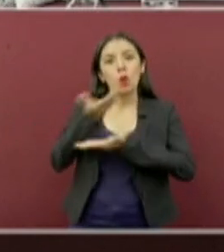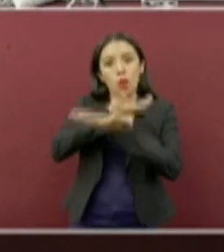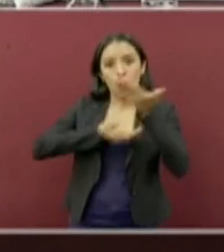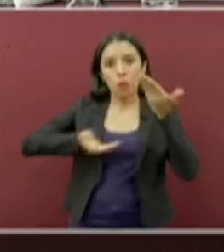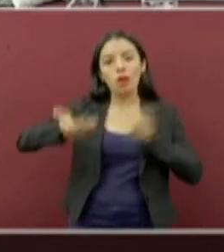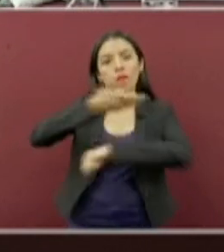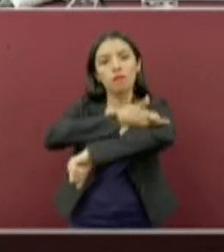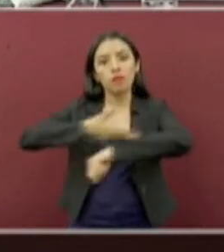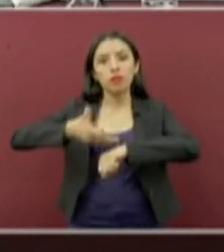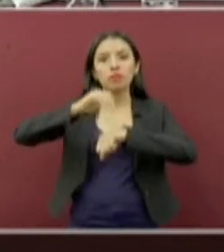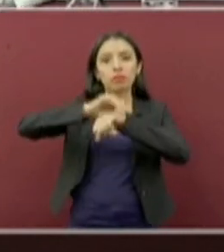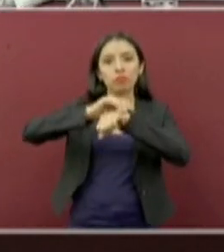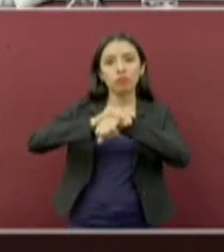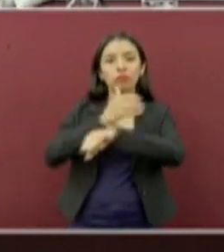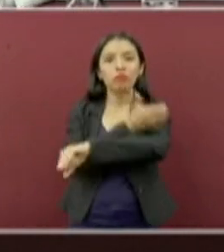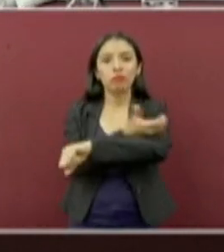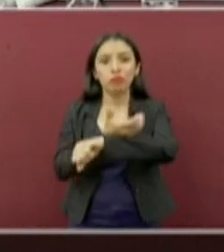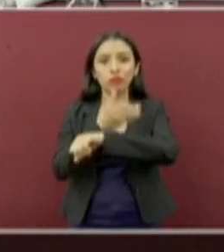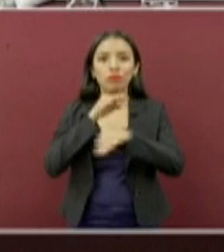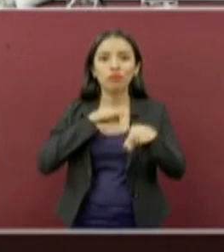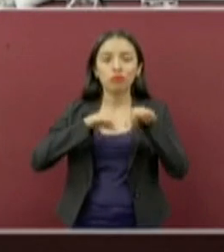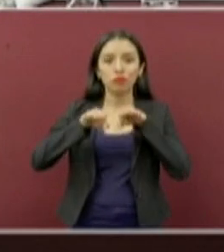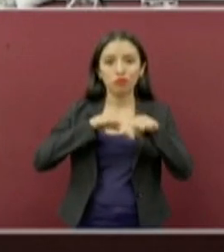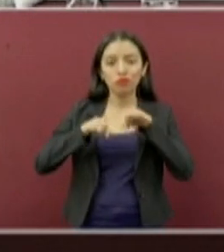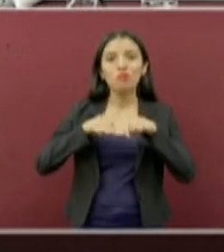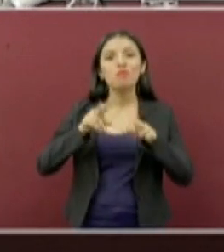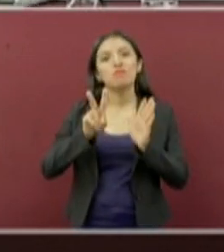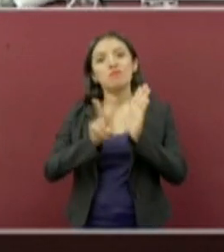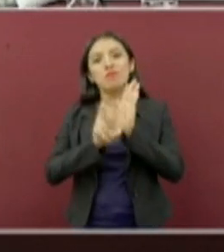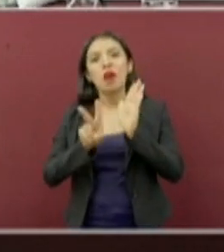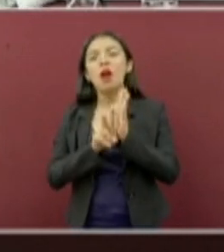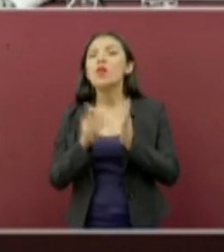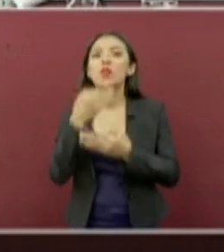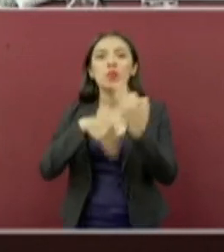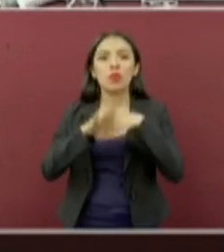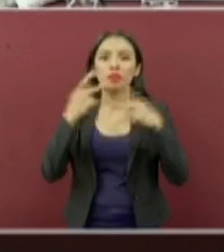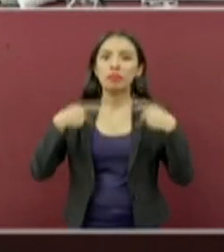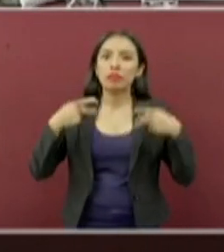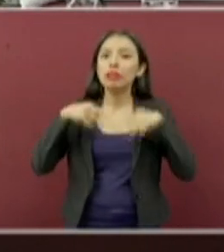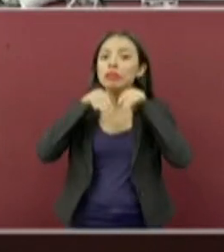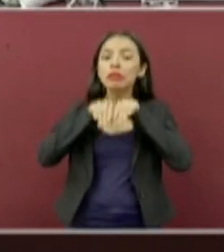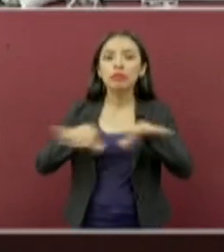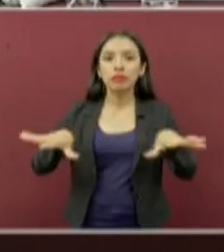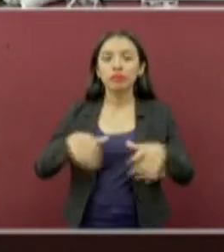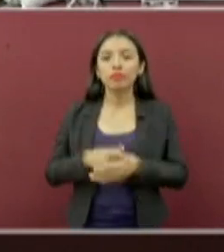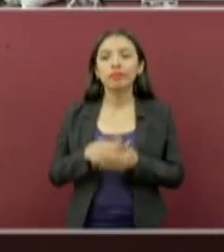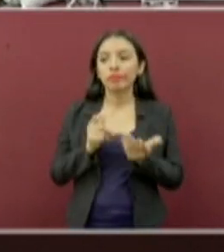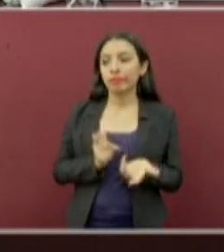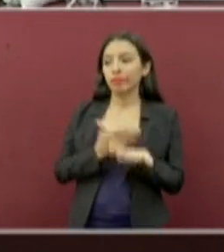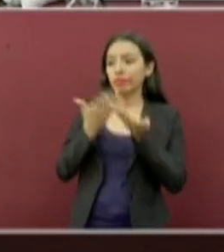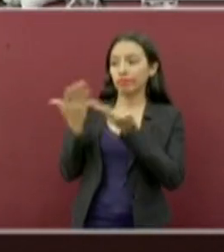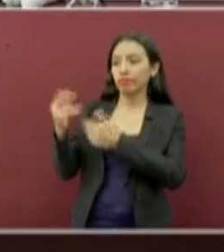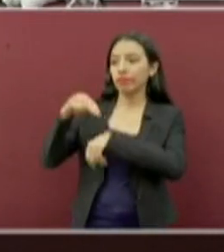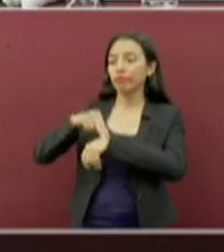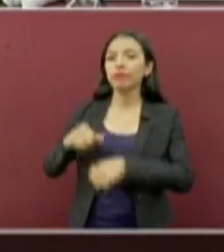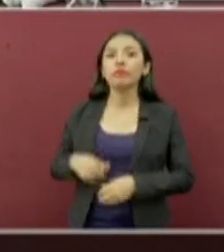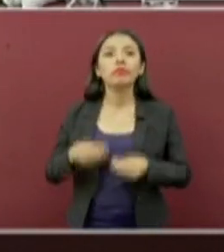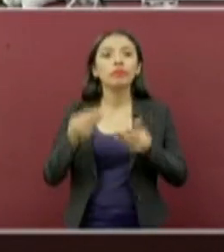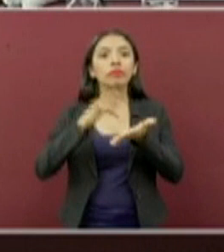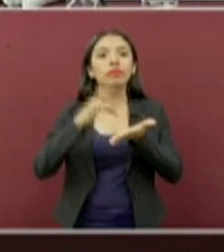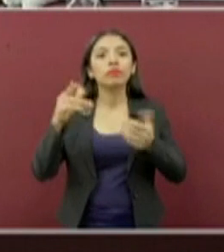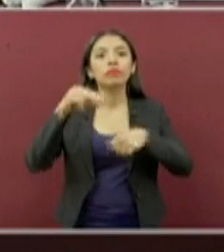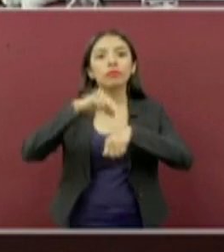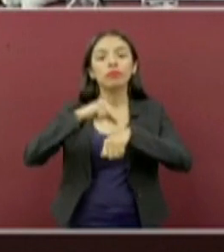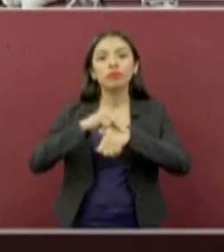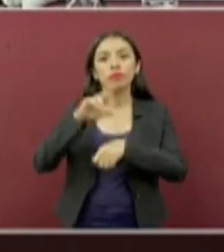la familia, con los amigos, con los compañeros de trabajo, con los vecinos. Adelante, doctor. Muchas gracias, doctor Ramos Alor, con